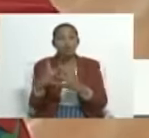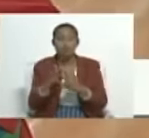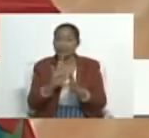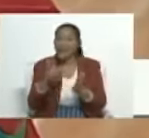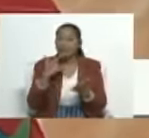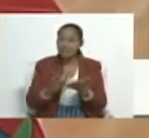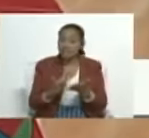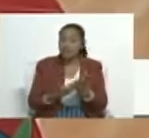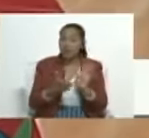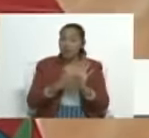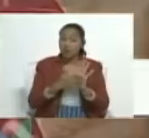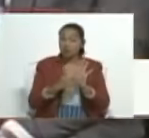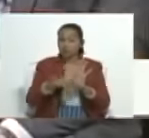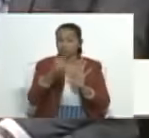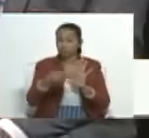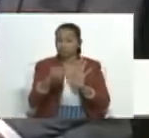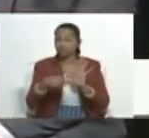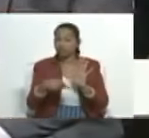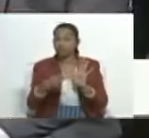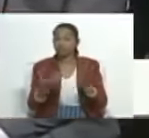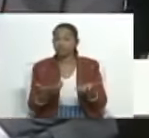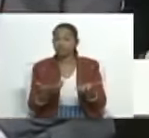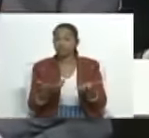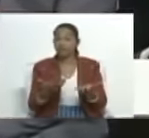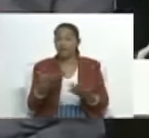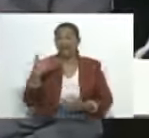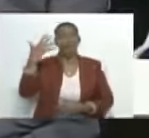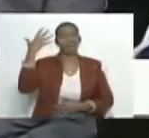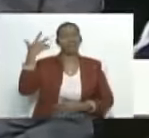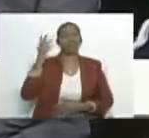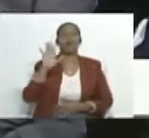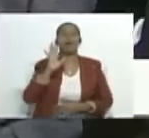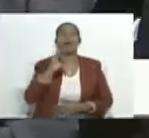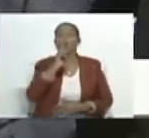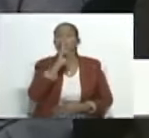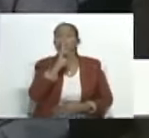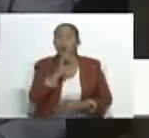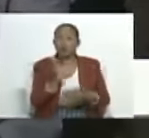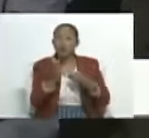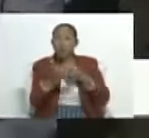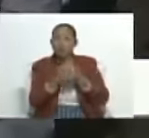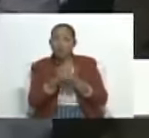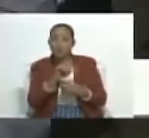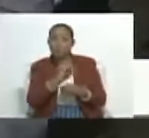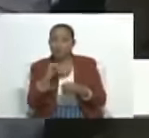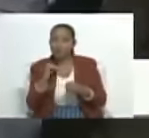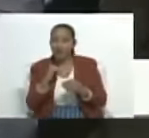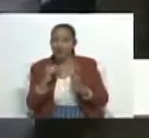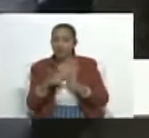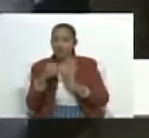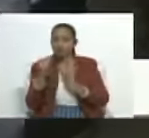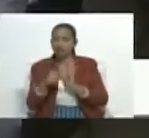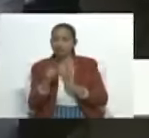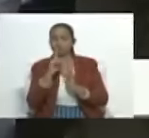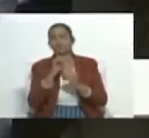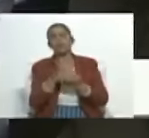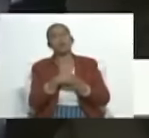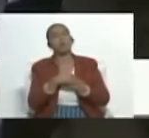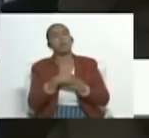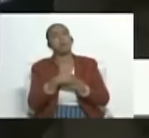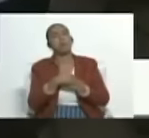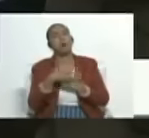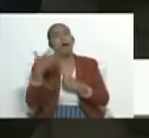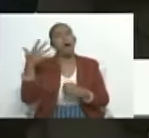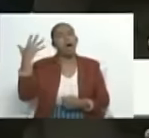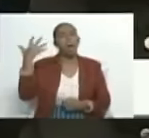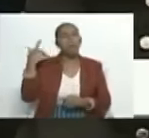todo. Antes era, como dice nuestro presidente, en silencio tenía que ser. Pero ya